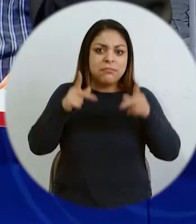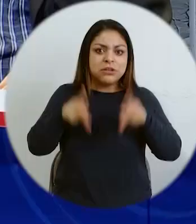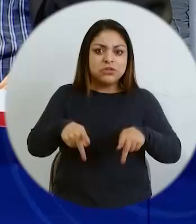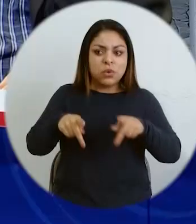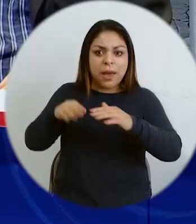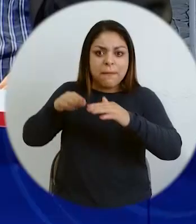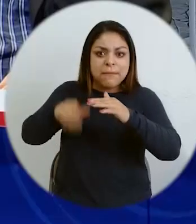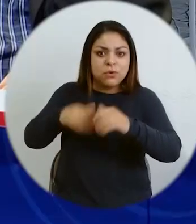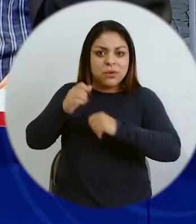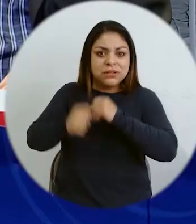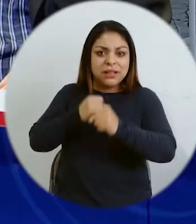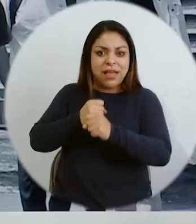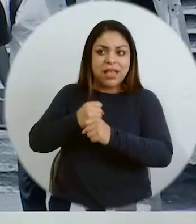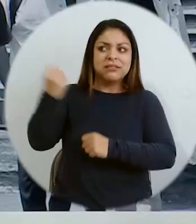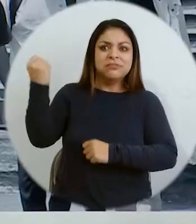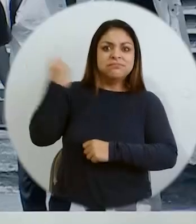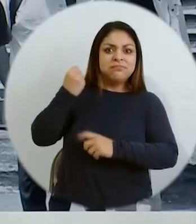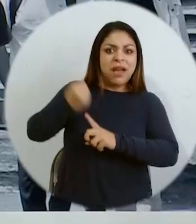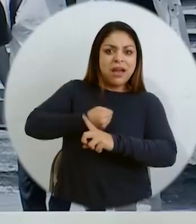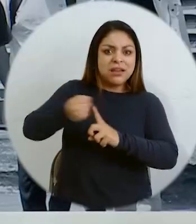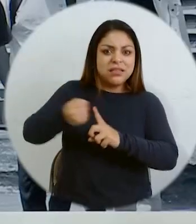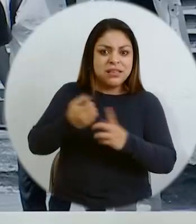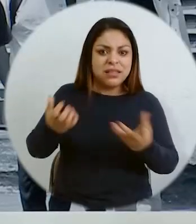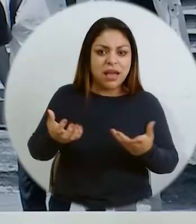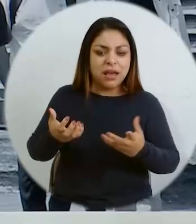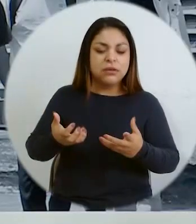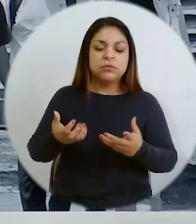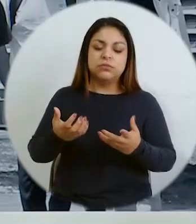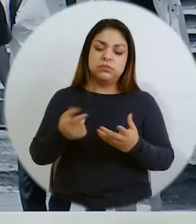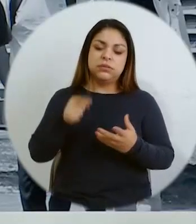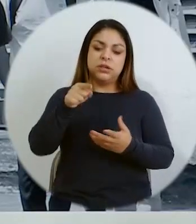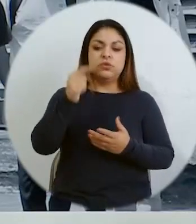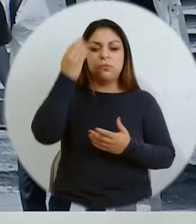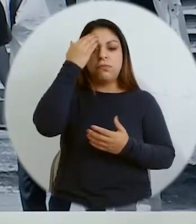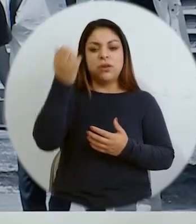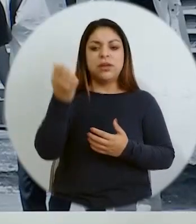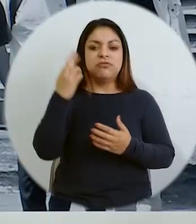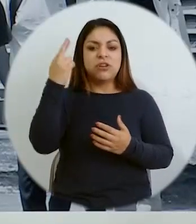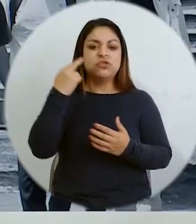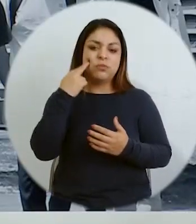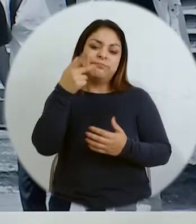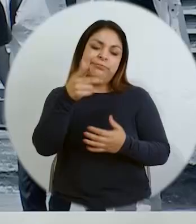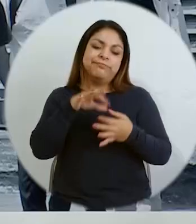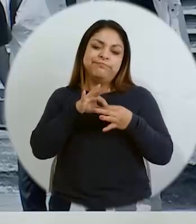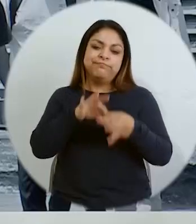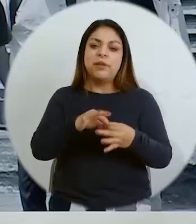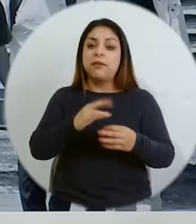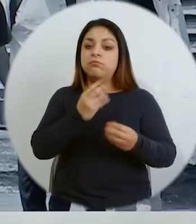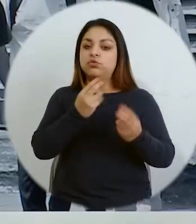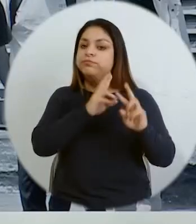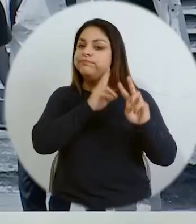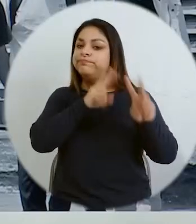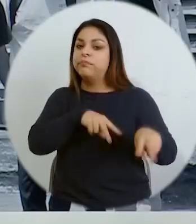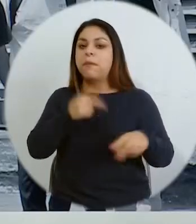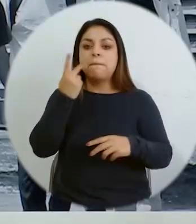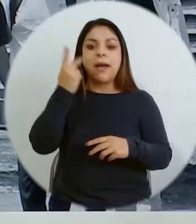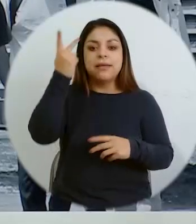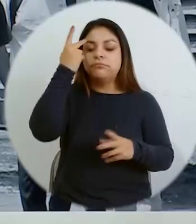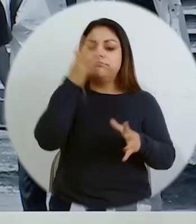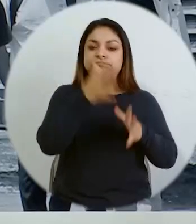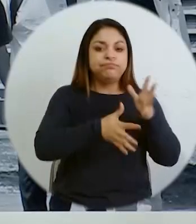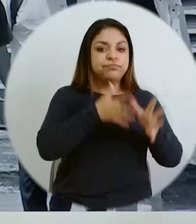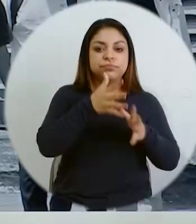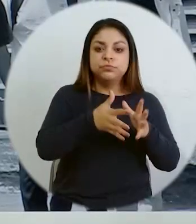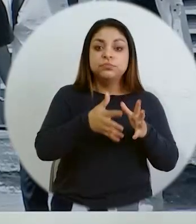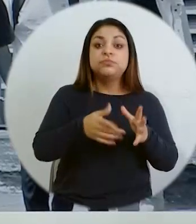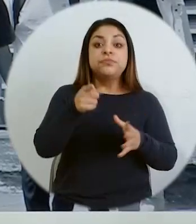de persona menor agredida, que va vinculado también con este tipo de acciones y omisiones por parte de los padres, porque tenemos